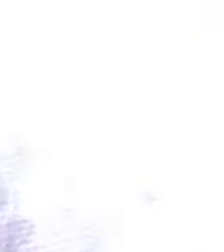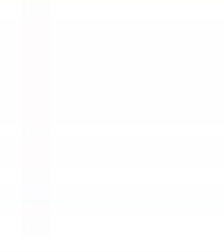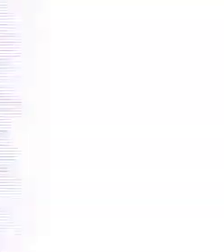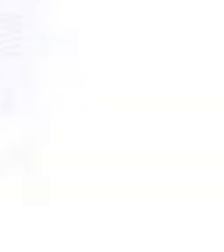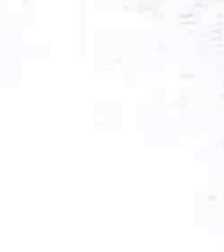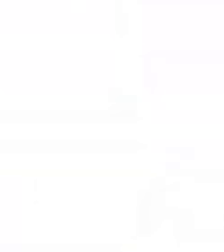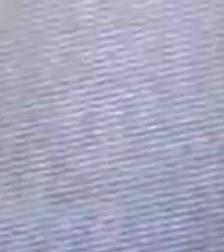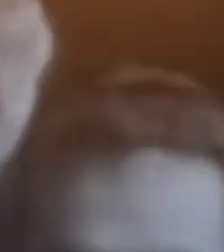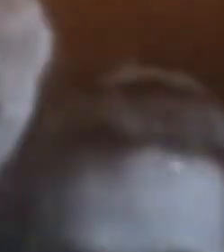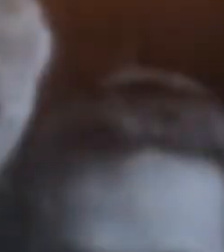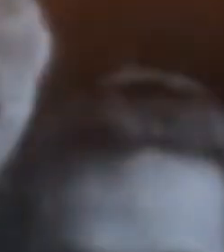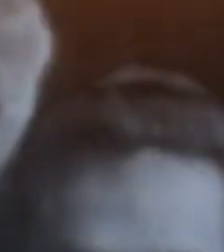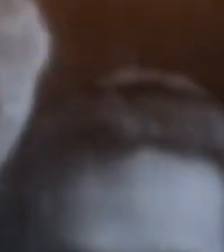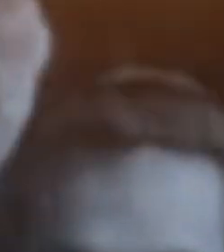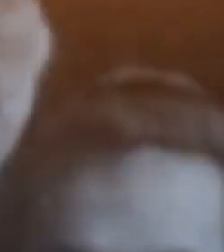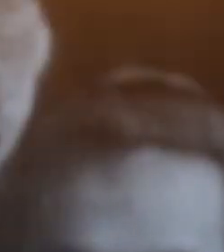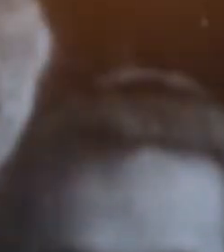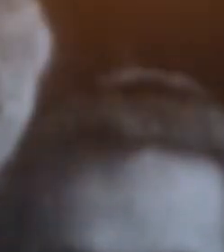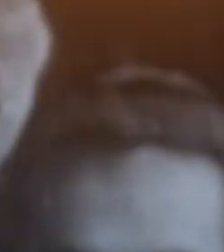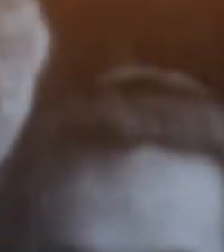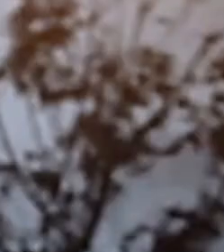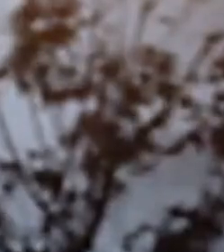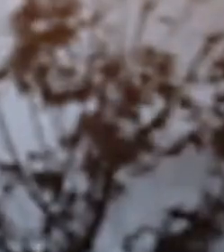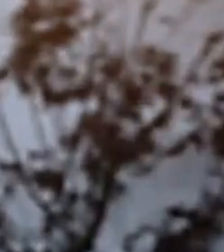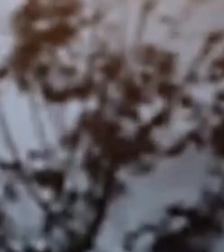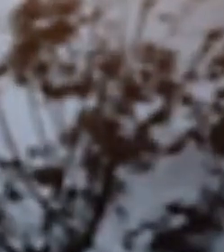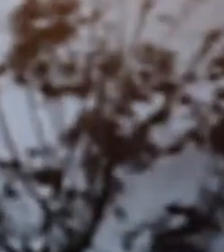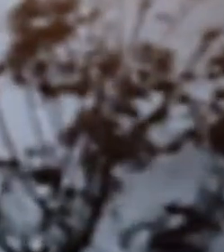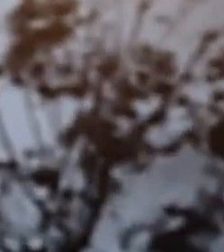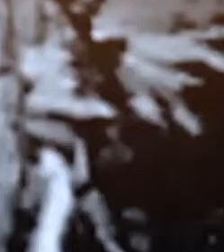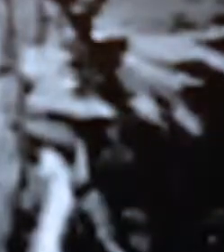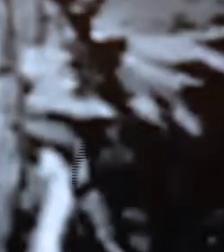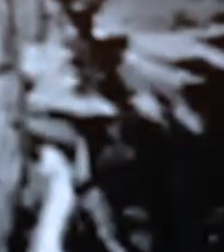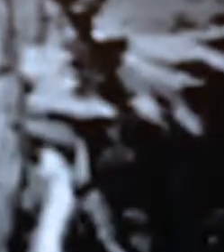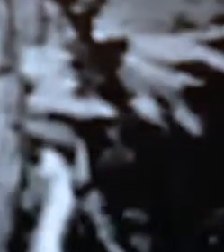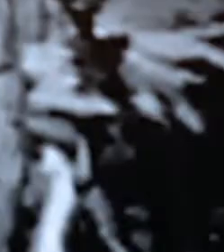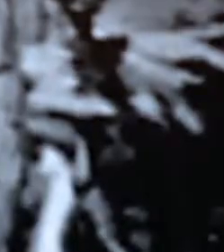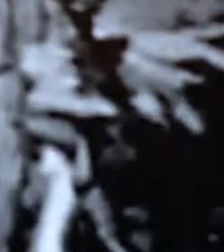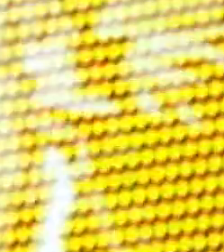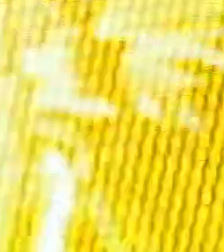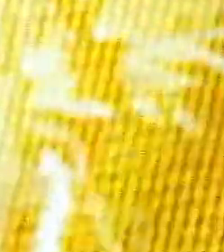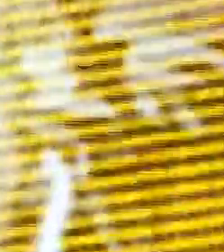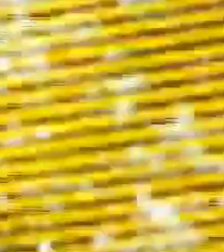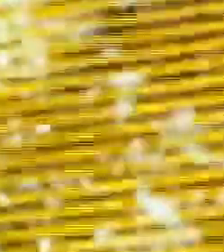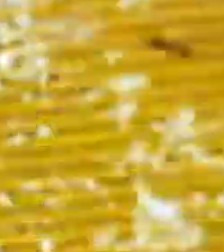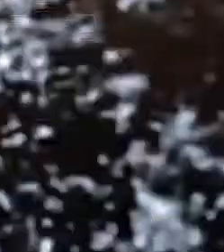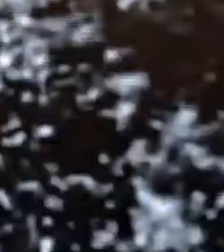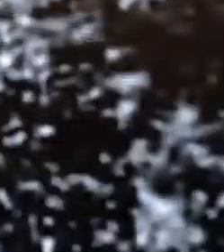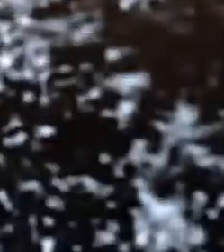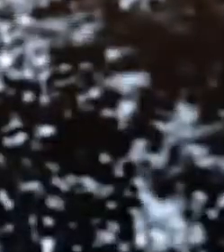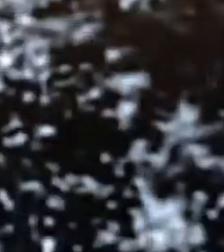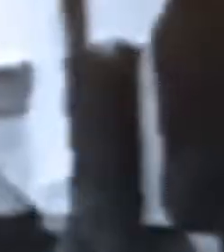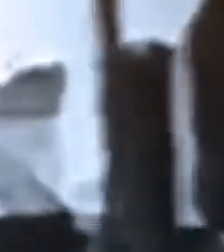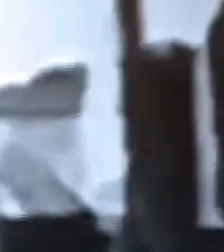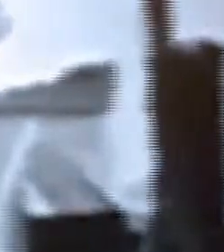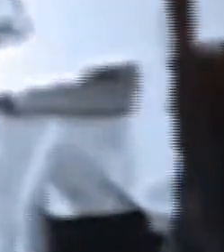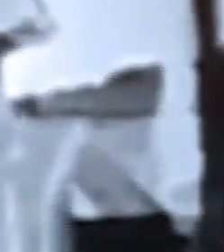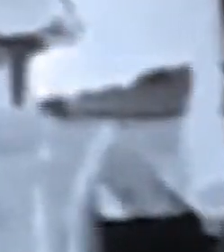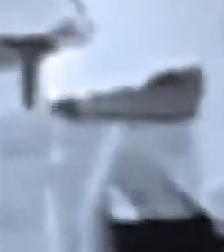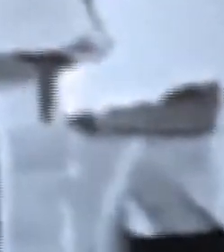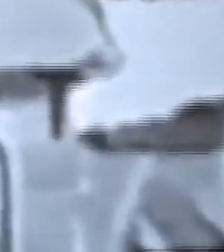Esta semana repasaremos la vida de 2 destacados costarricenses en las artes. Cine Tico